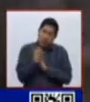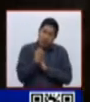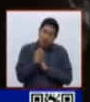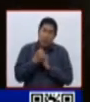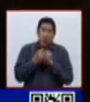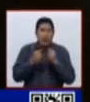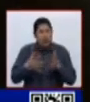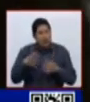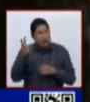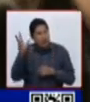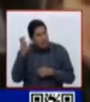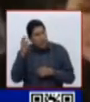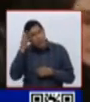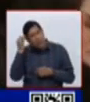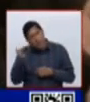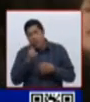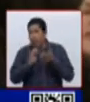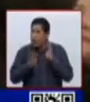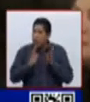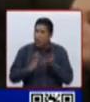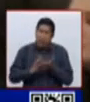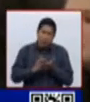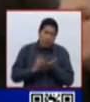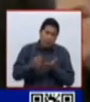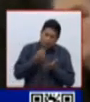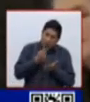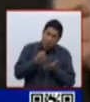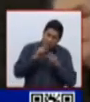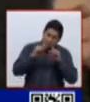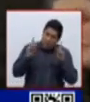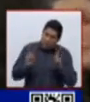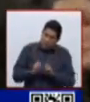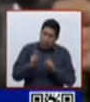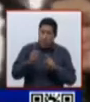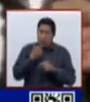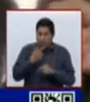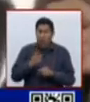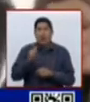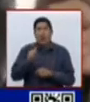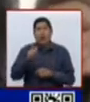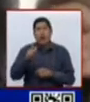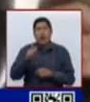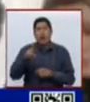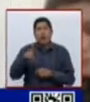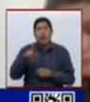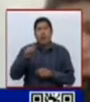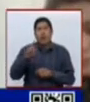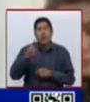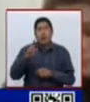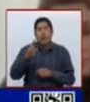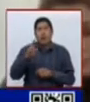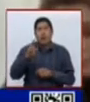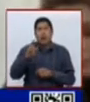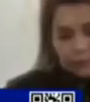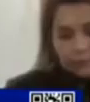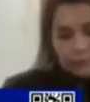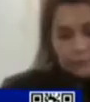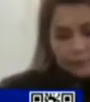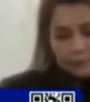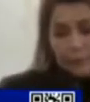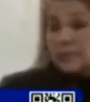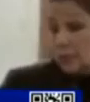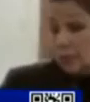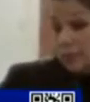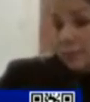siquiera escuchar, porque se ha hablado de medicamentos complejo B, alprazolam, que habrían sido pues inyectados